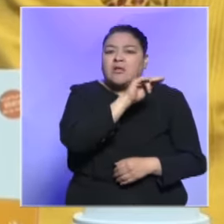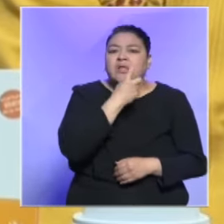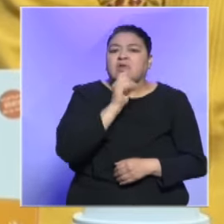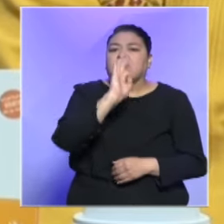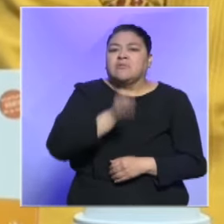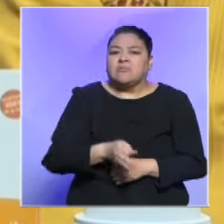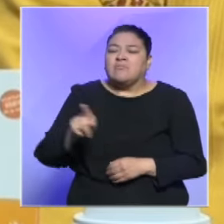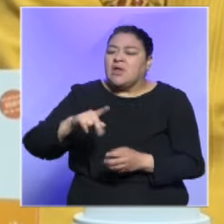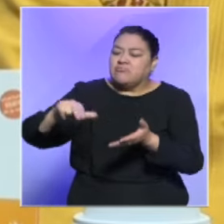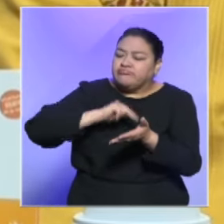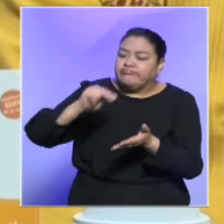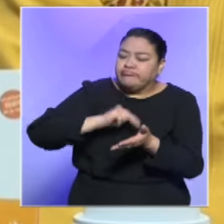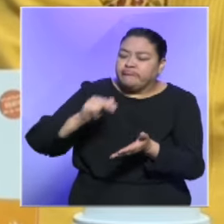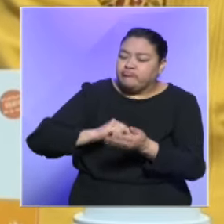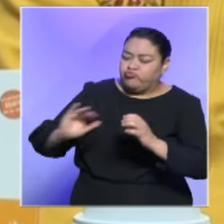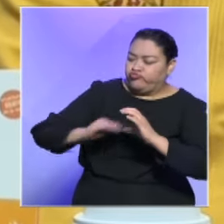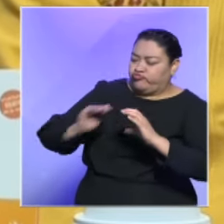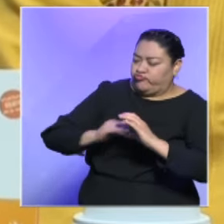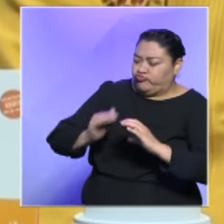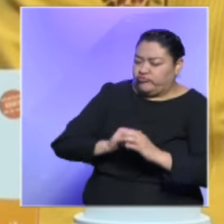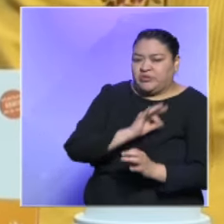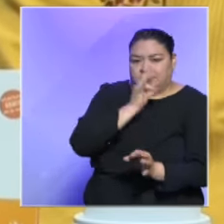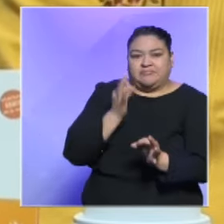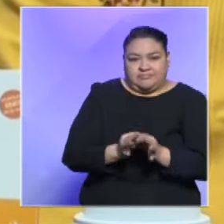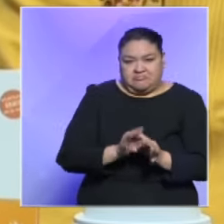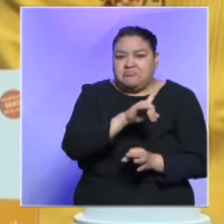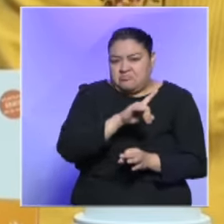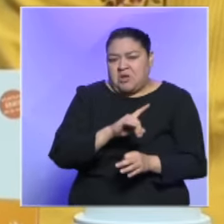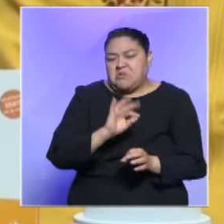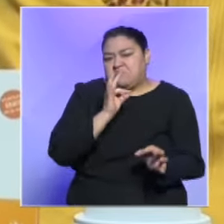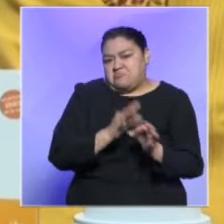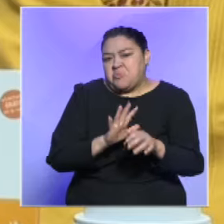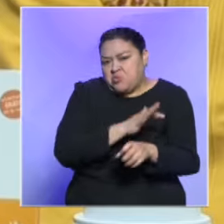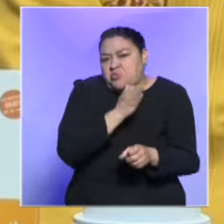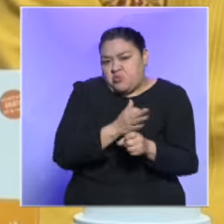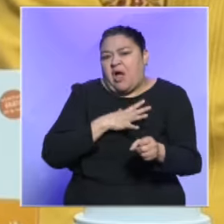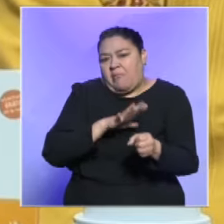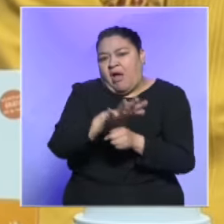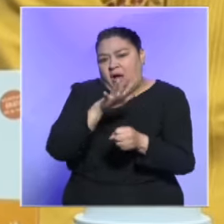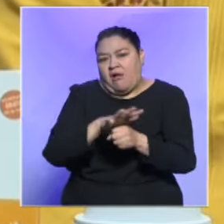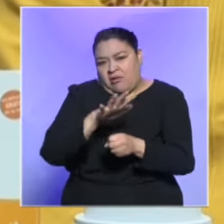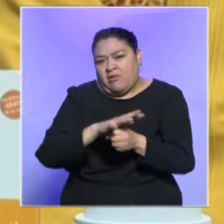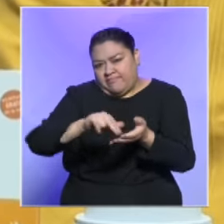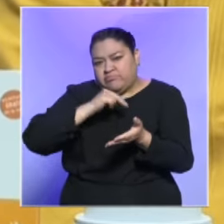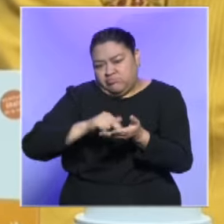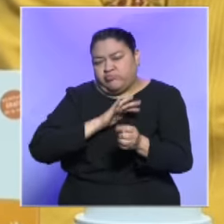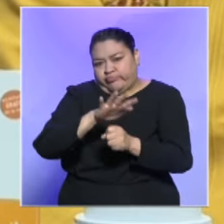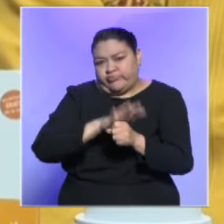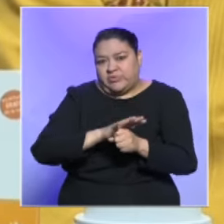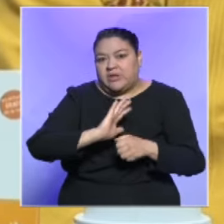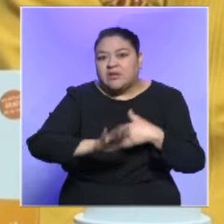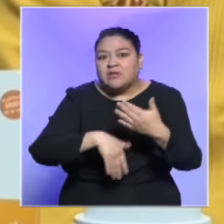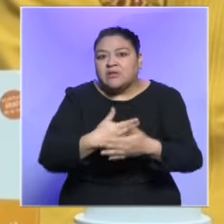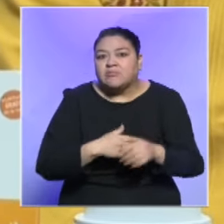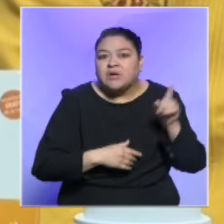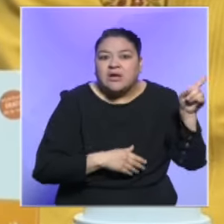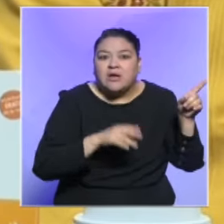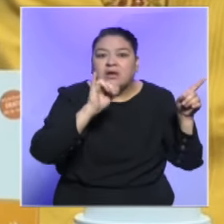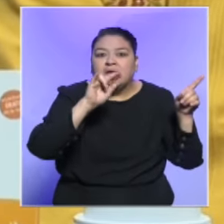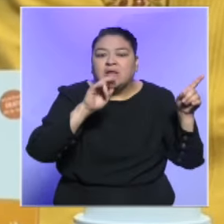número de apoyos, saltaba el umbral necesario para obtener el registro correspondiente, sin embargo, después el INE